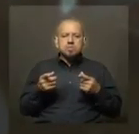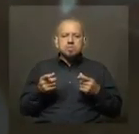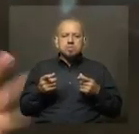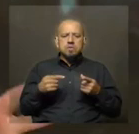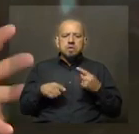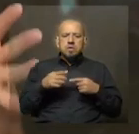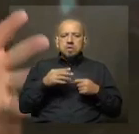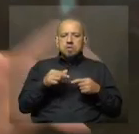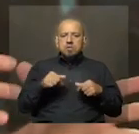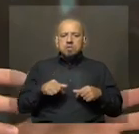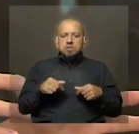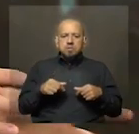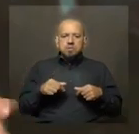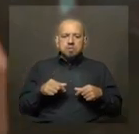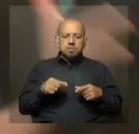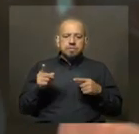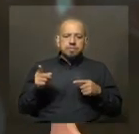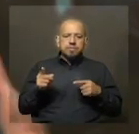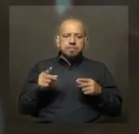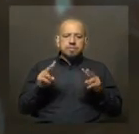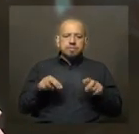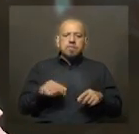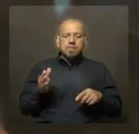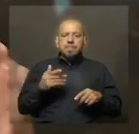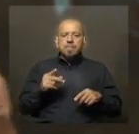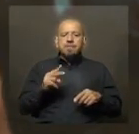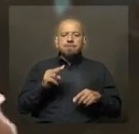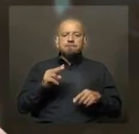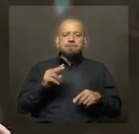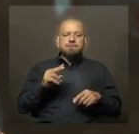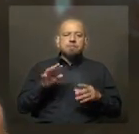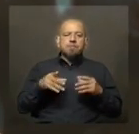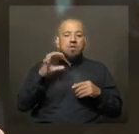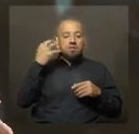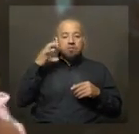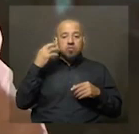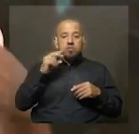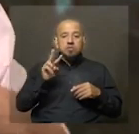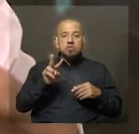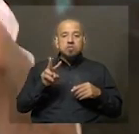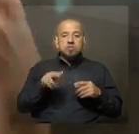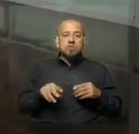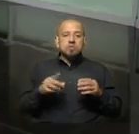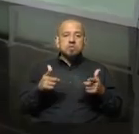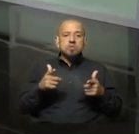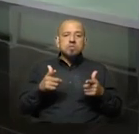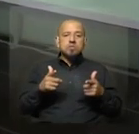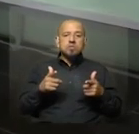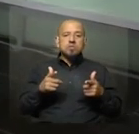también decirlo. Nosotros, a nivel de abastecimiento de frutas y hortalizas, hasta ahora no hemos visto un impacto